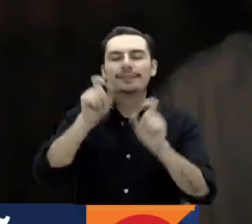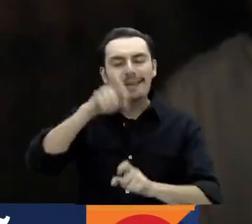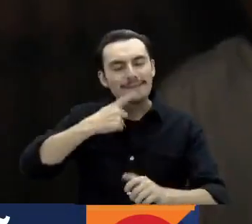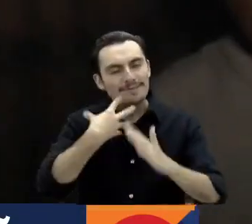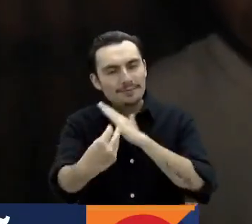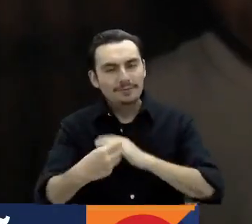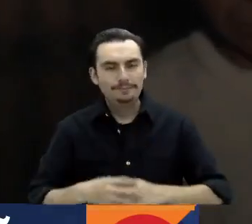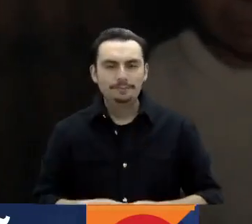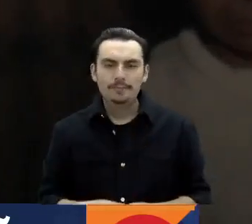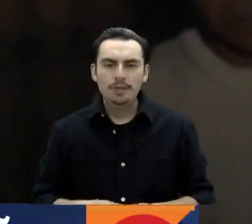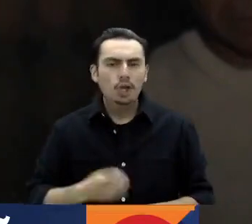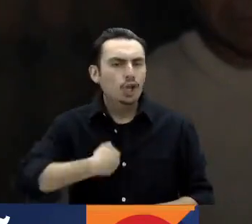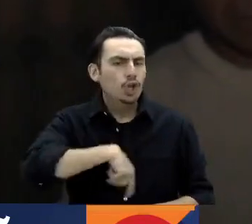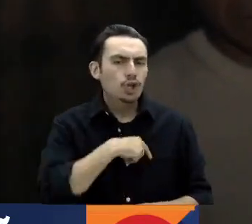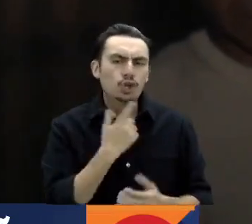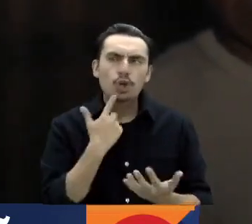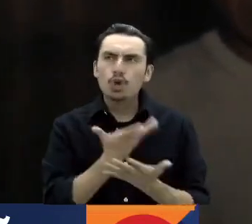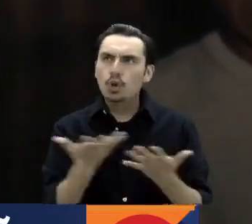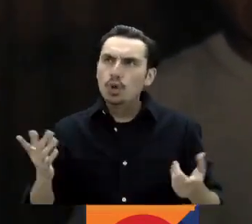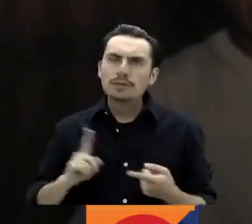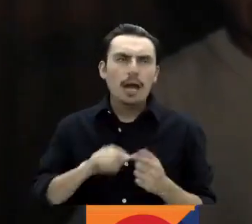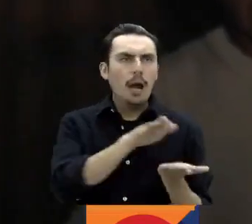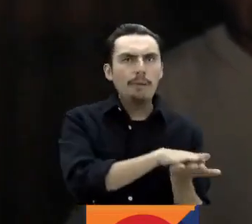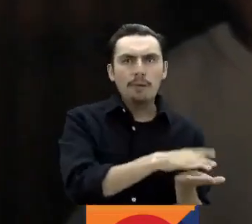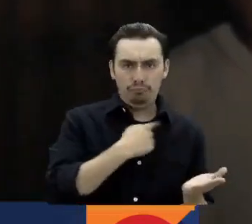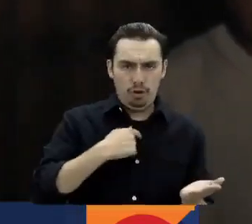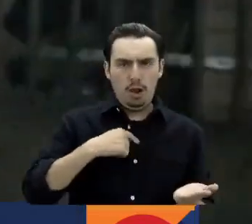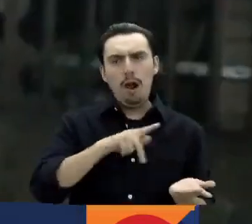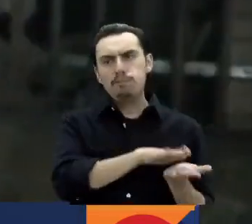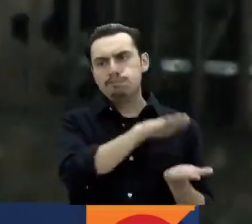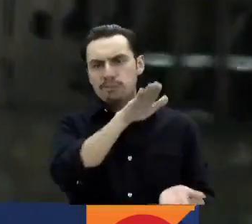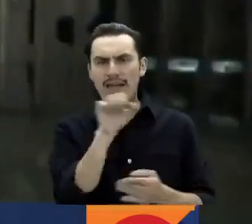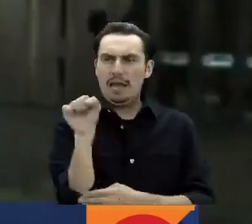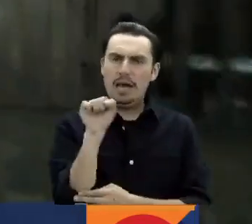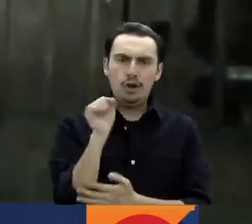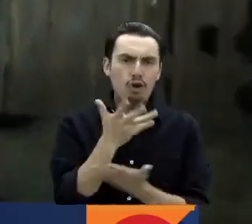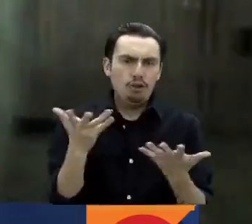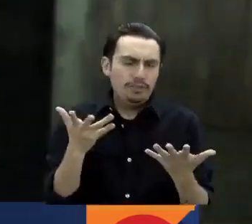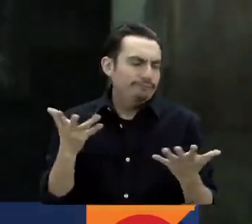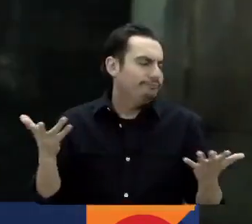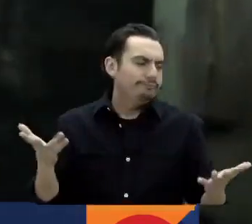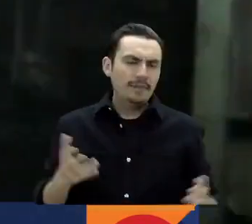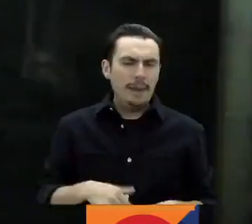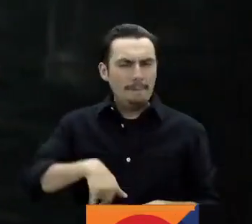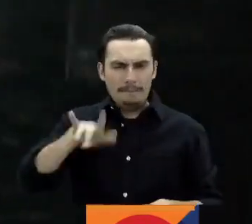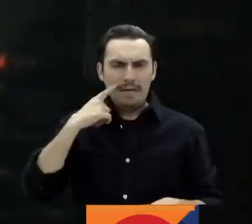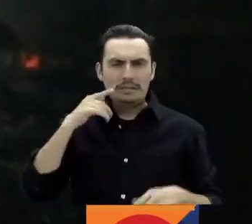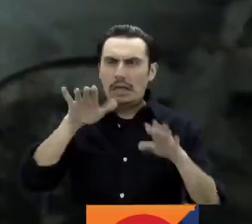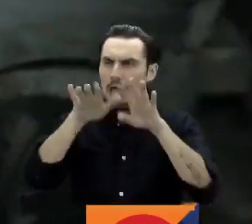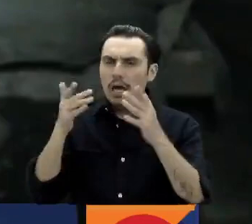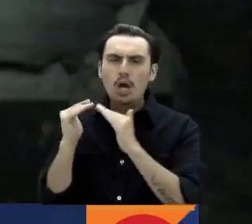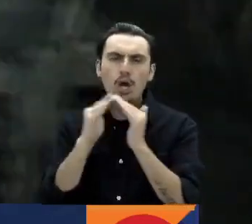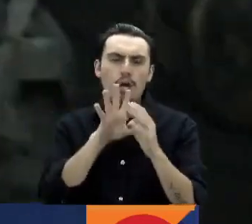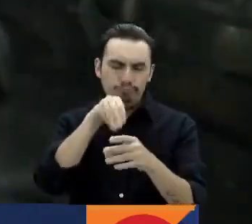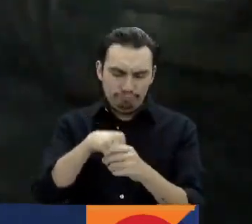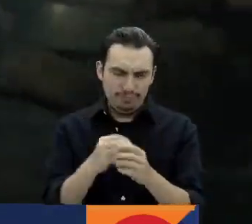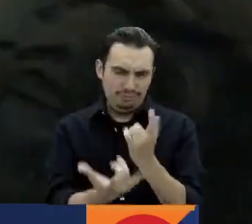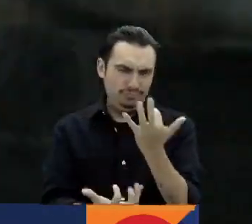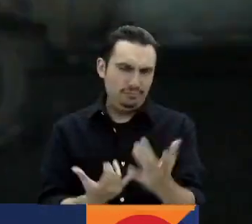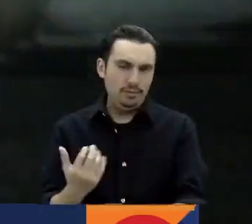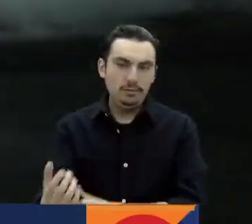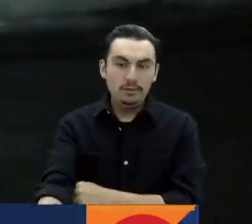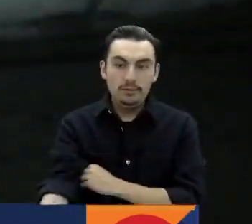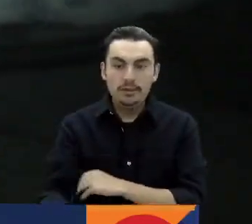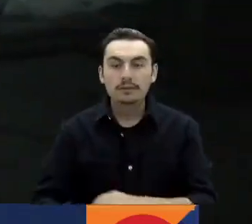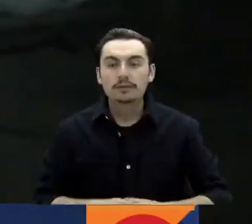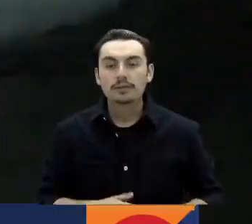Perdimos todo se puede decir, documento, perdimos vehículo. Lo que más siento son unas perritas que se me quedaron adentro. Sí, están por